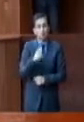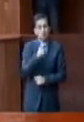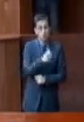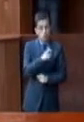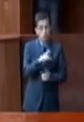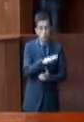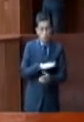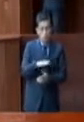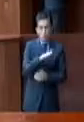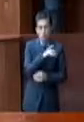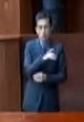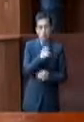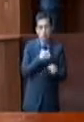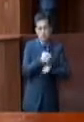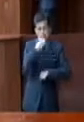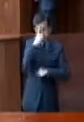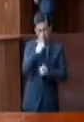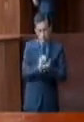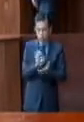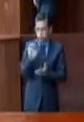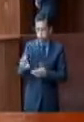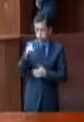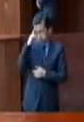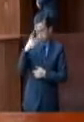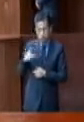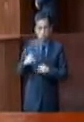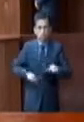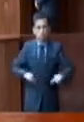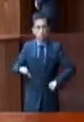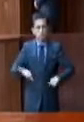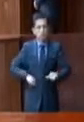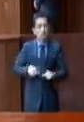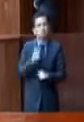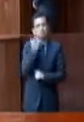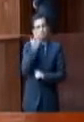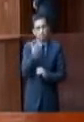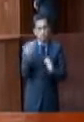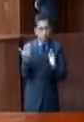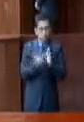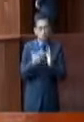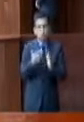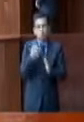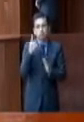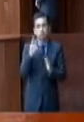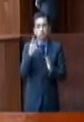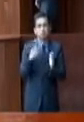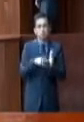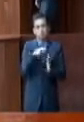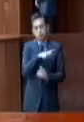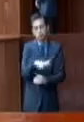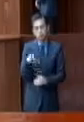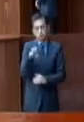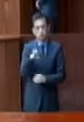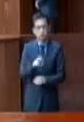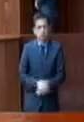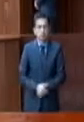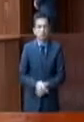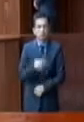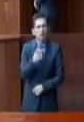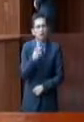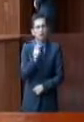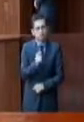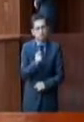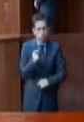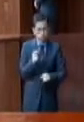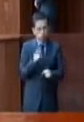por actividades ordinarias se proponen ponerle una multa de ocho mil qué es una cantidad suficiente para disuadir